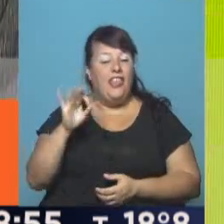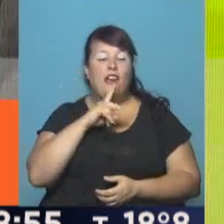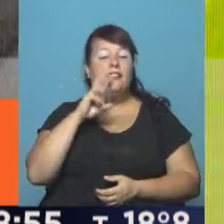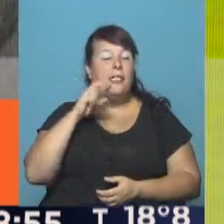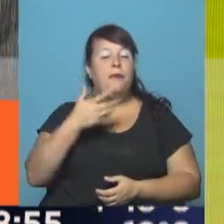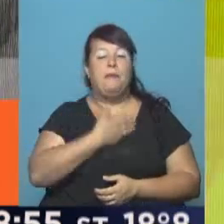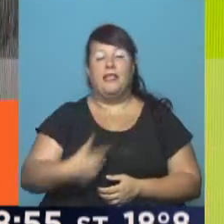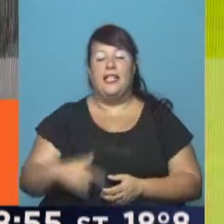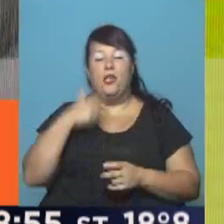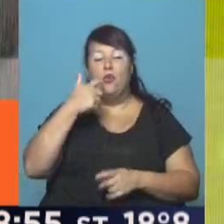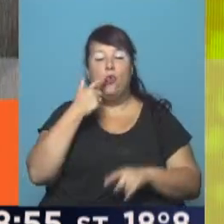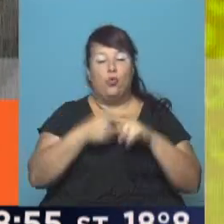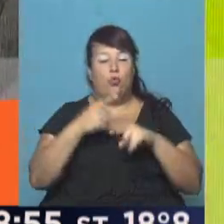presidente de la cruz roja argentina